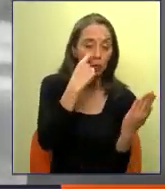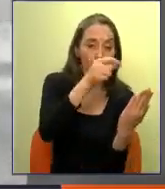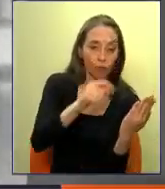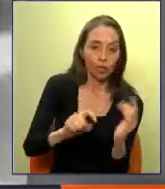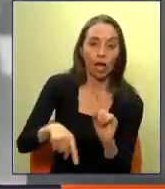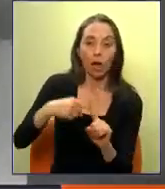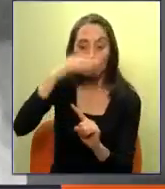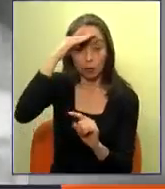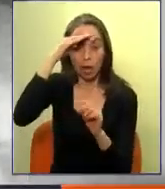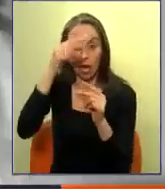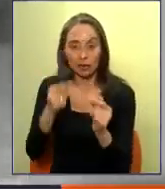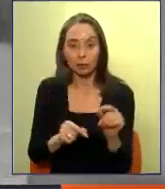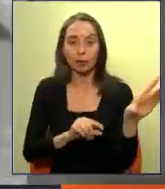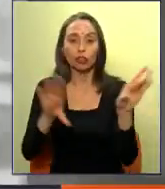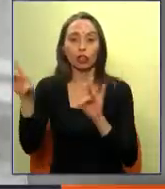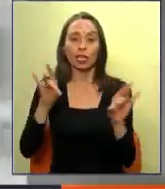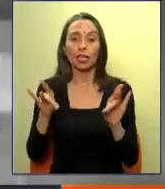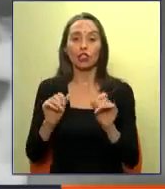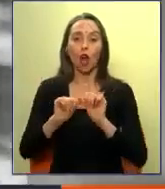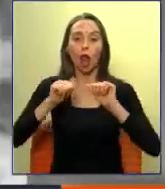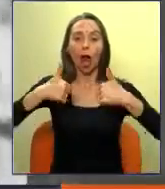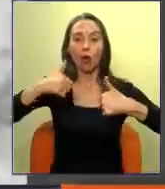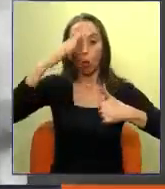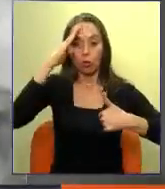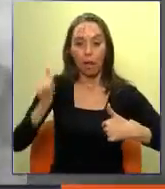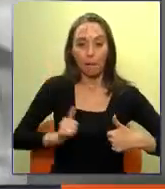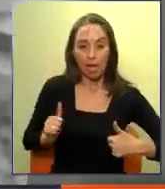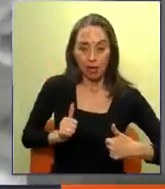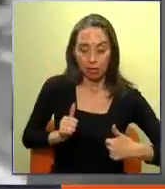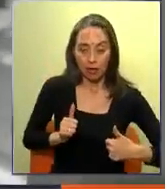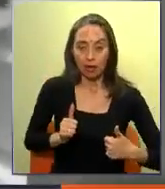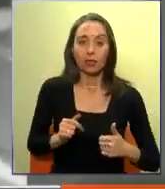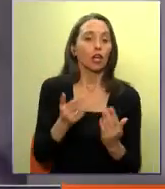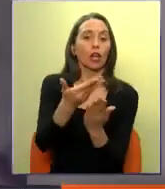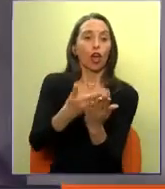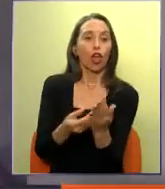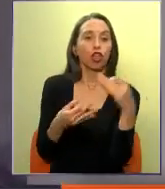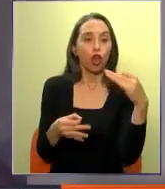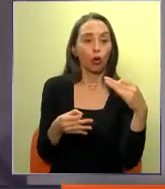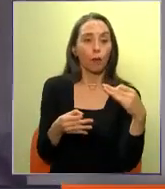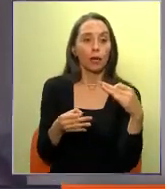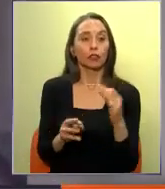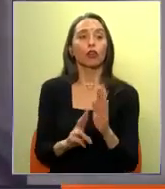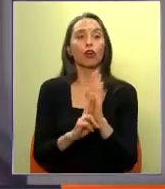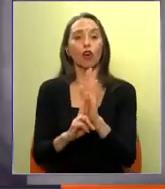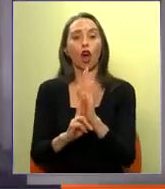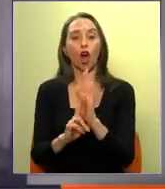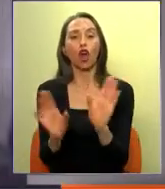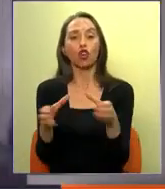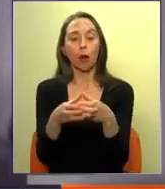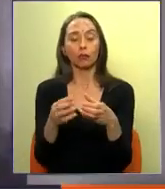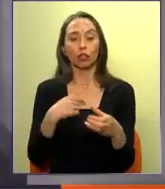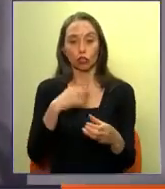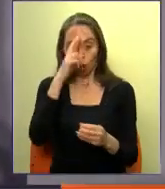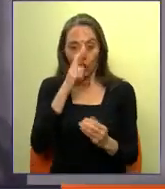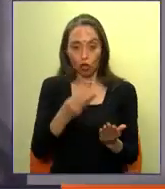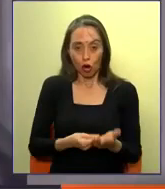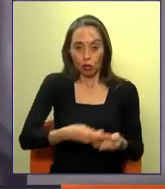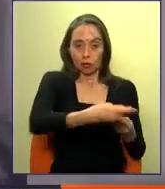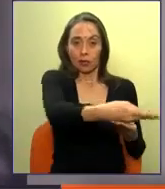de expertos nombrados por la Junta. El documento que en nombre de la Comisión tengo el honor de poner en vuestras